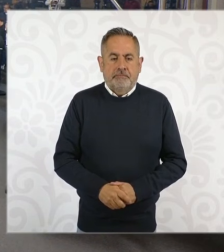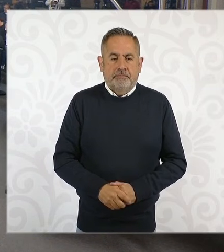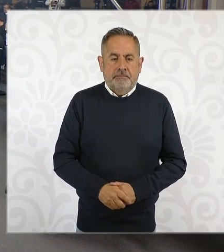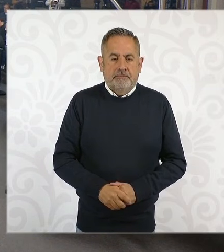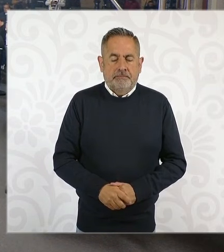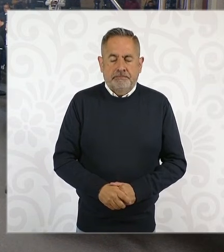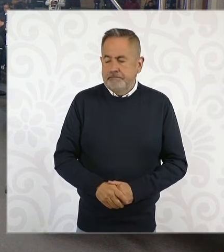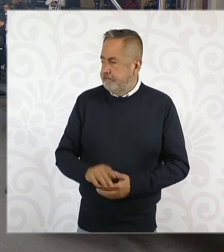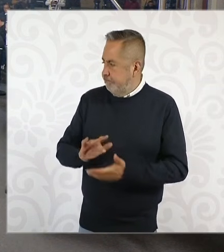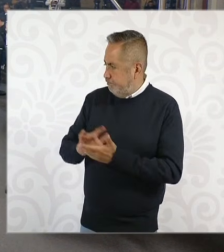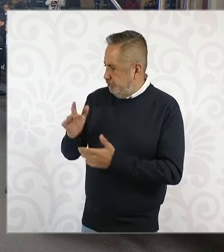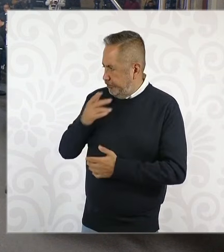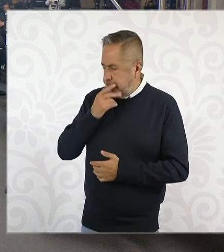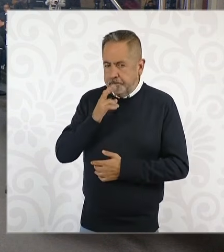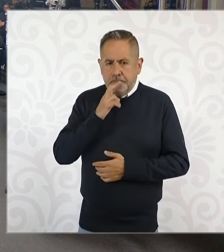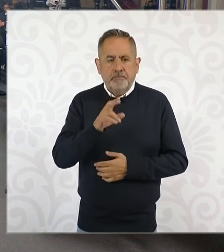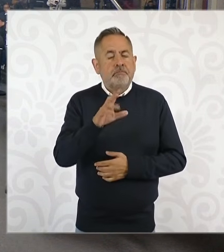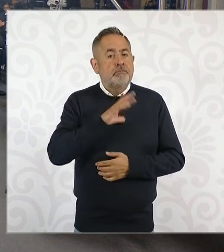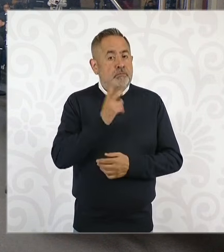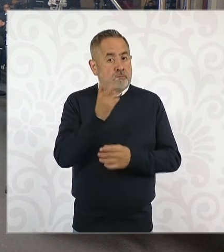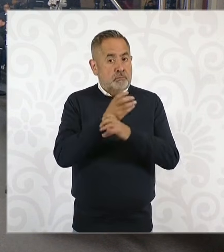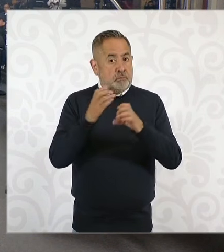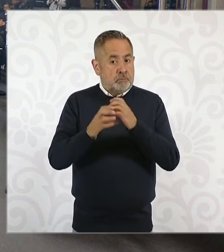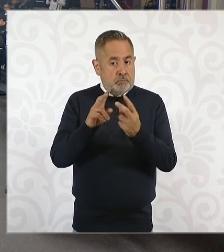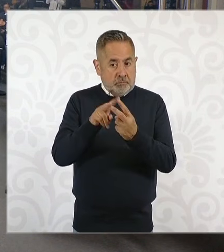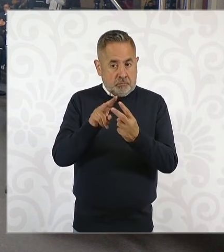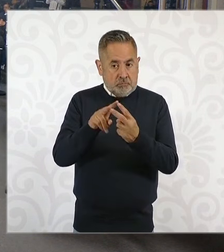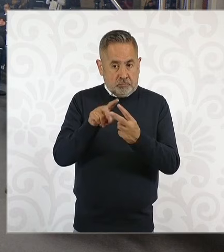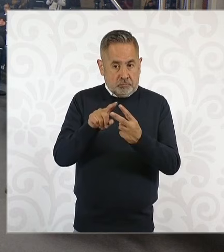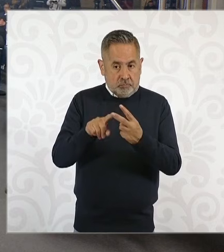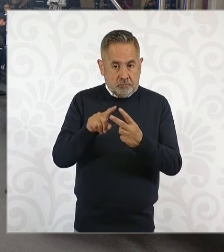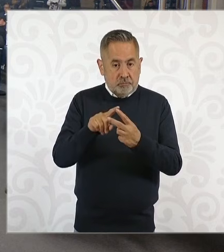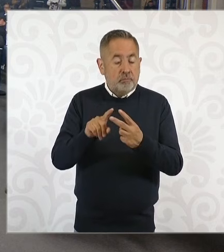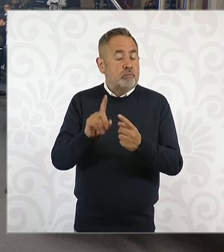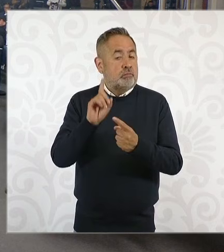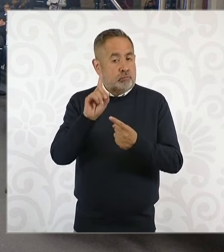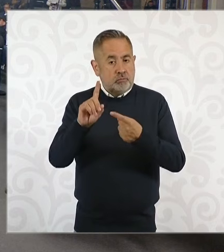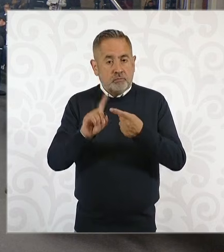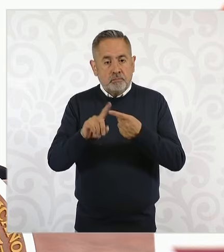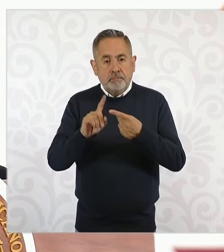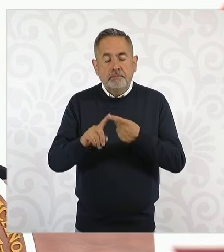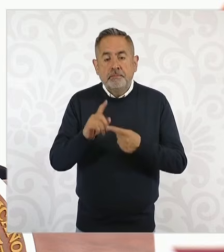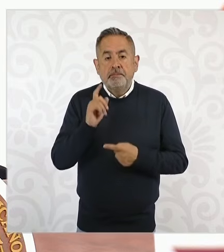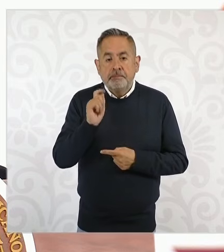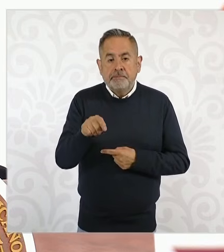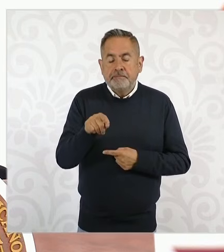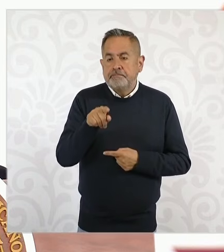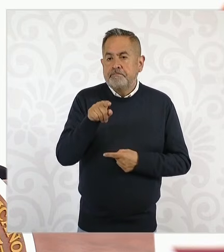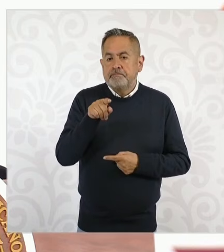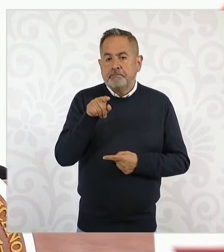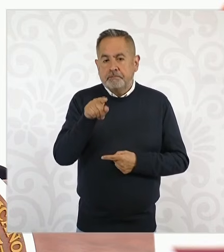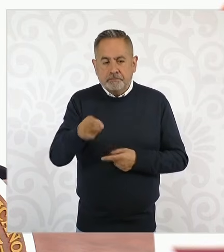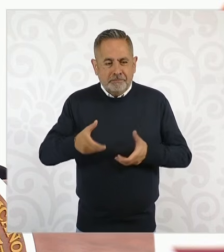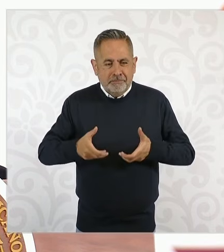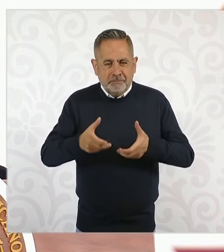Bien, gracias. Ahí son 2 cosas. O sea, por un lado es la revisión de este